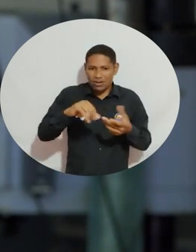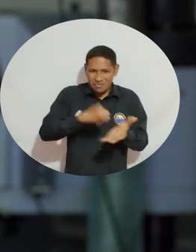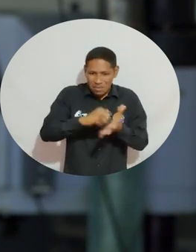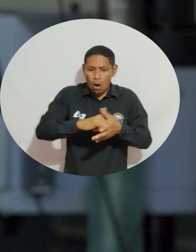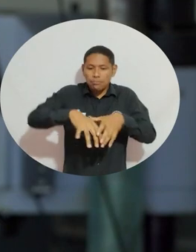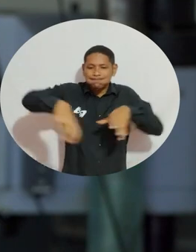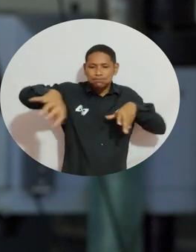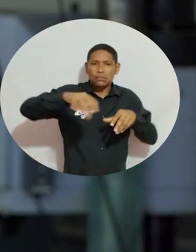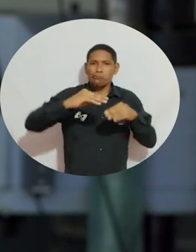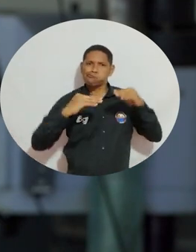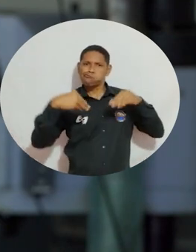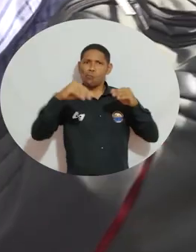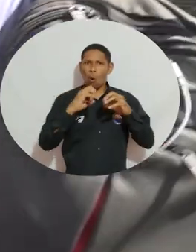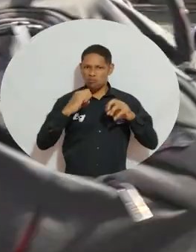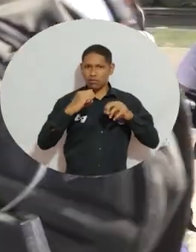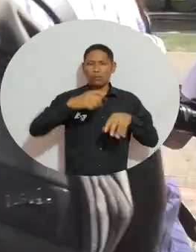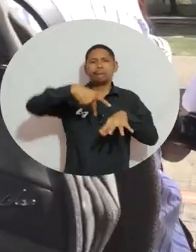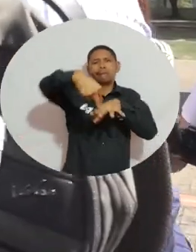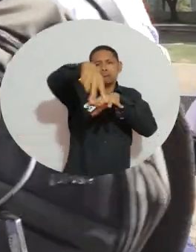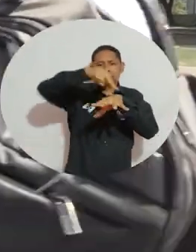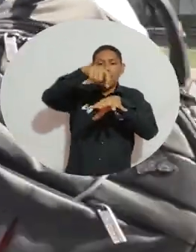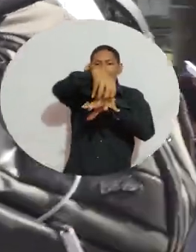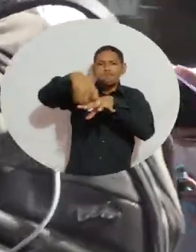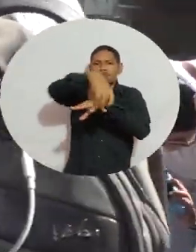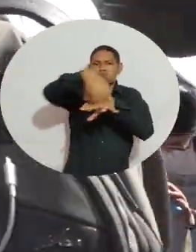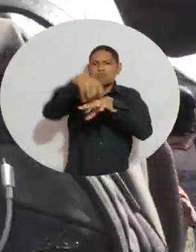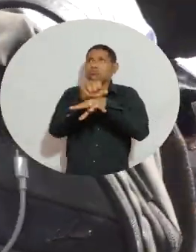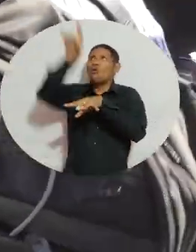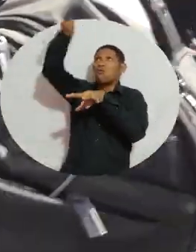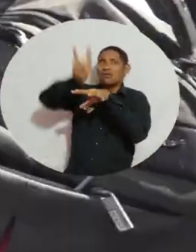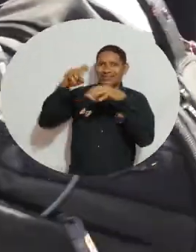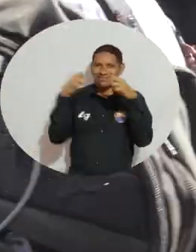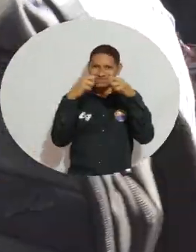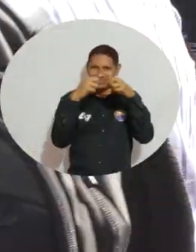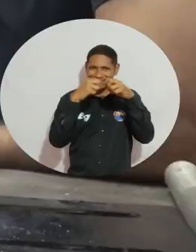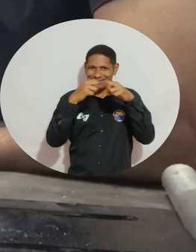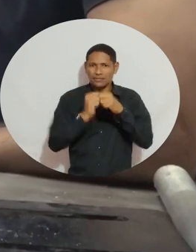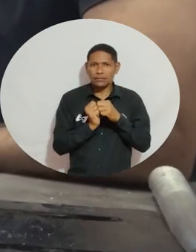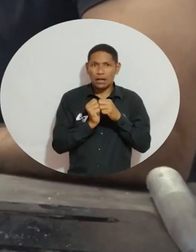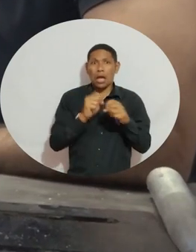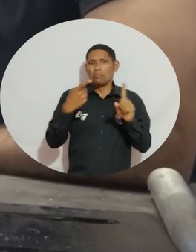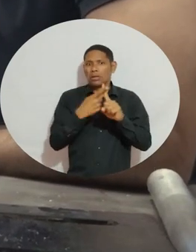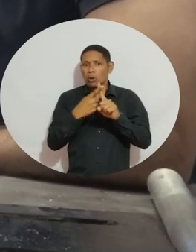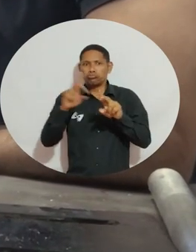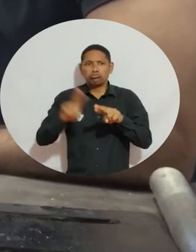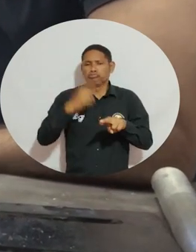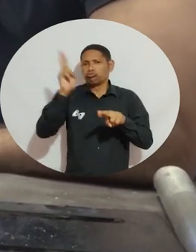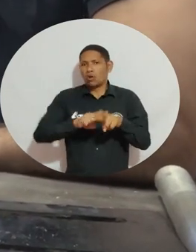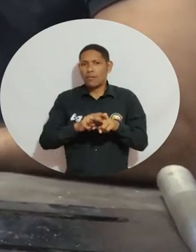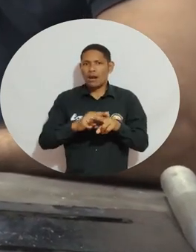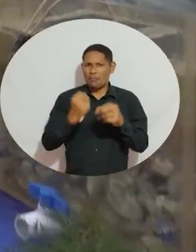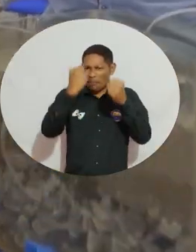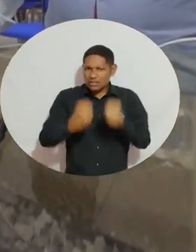del pavimento, bien sea flexible o pavimento rígido, se les incorporan paneles solares para poder cumplir el doble propósito. Es decir, por un lado, cumplir